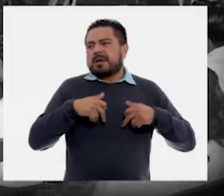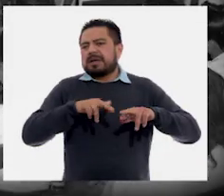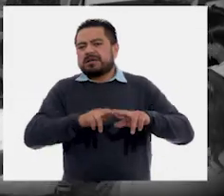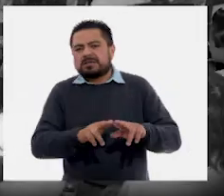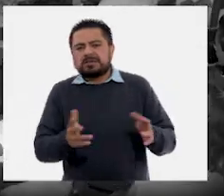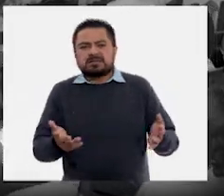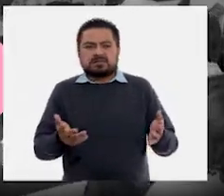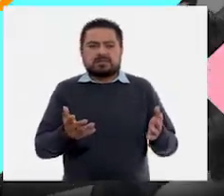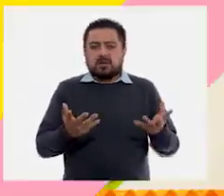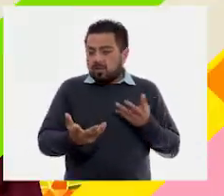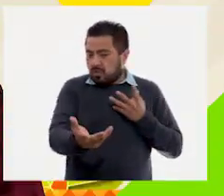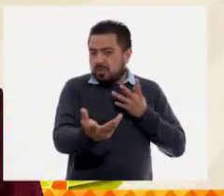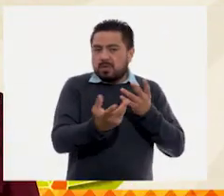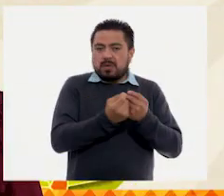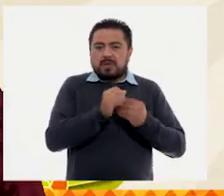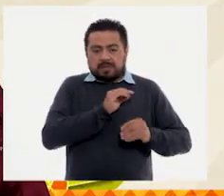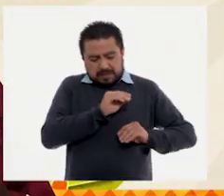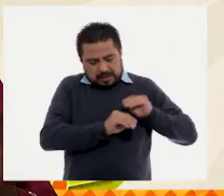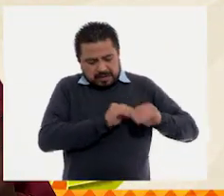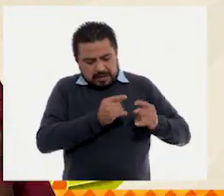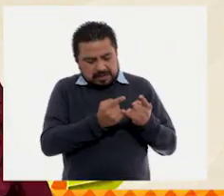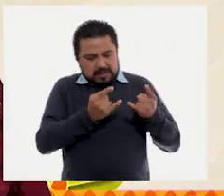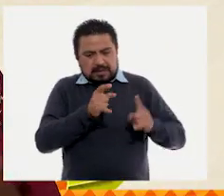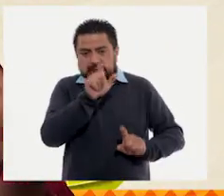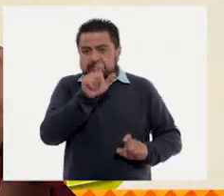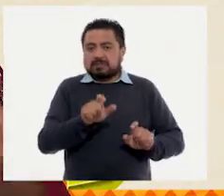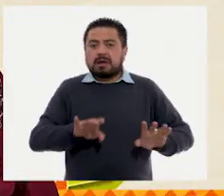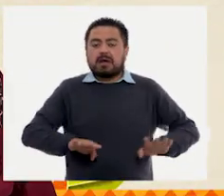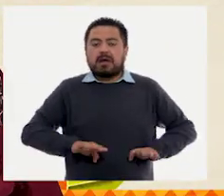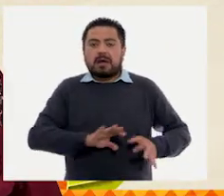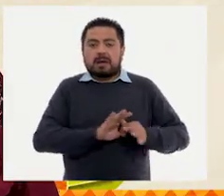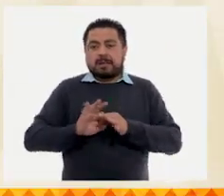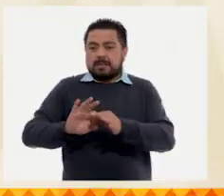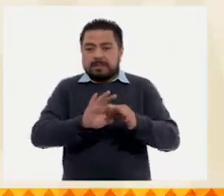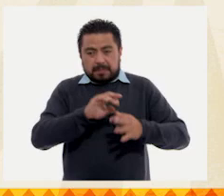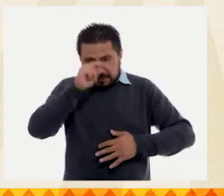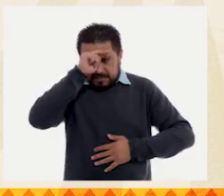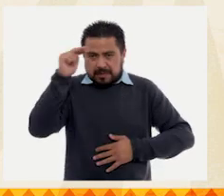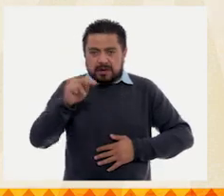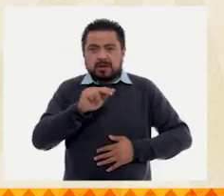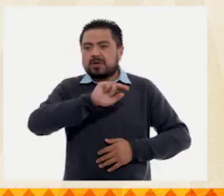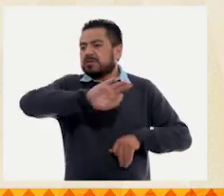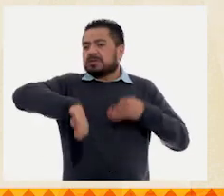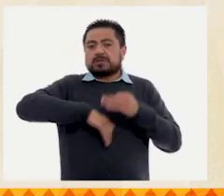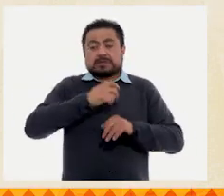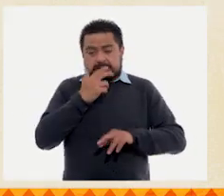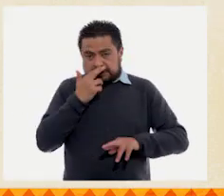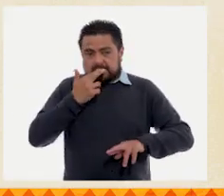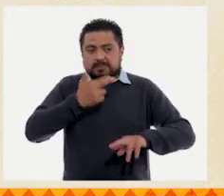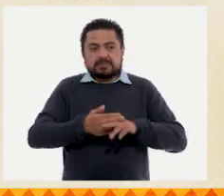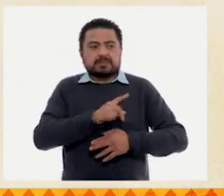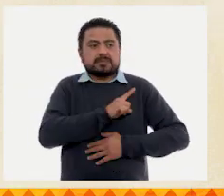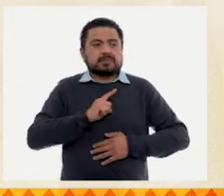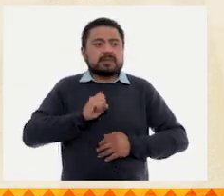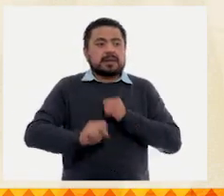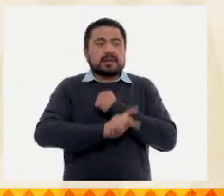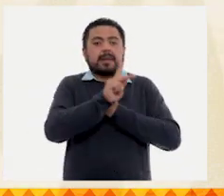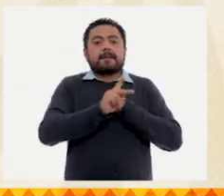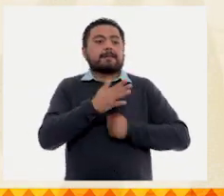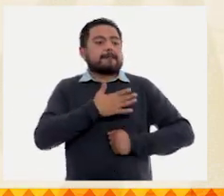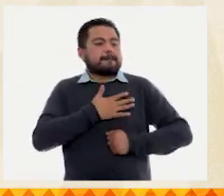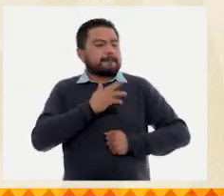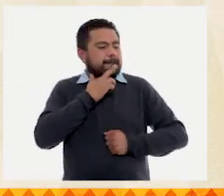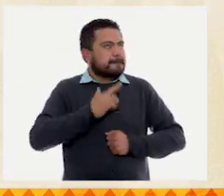maestro, juntos construimos nuestra identidad como mexicanos. Todos somos responsables de que nuestro país